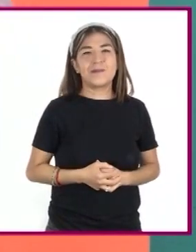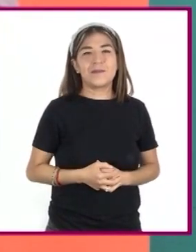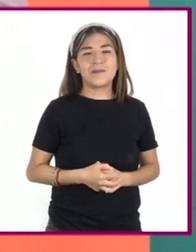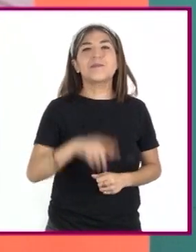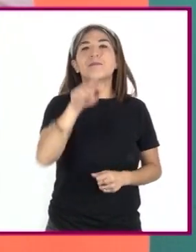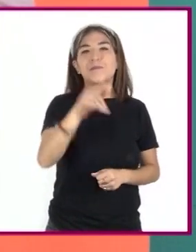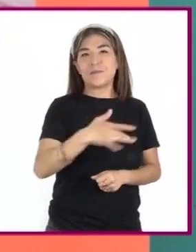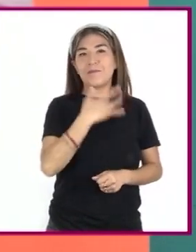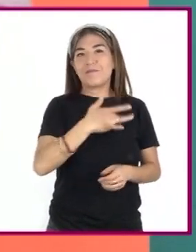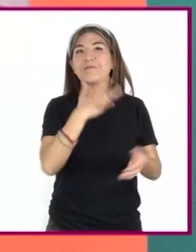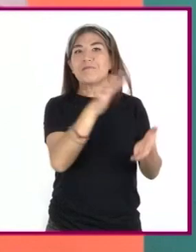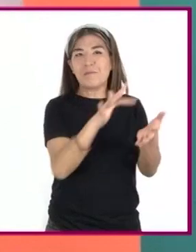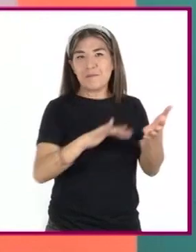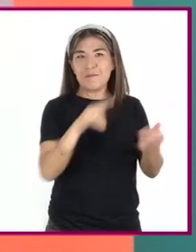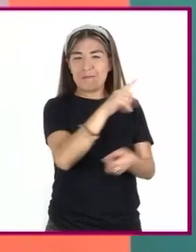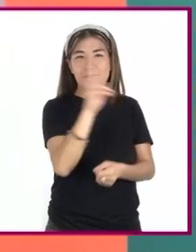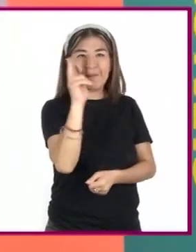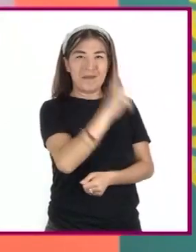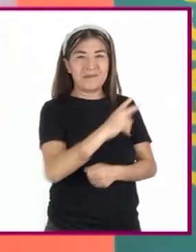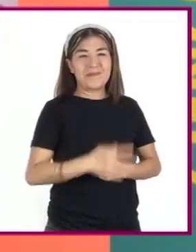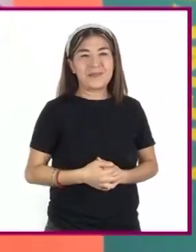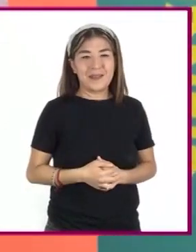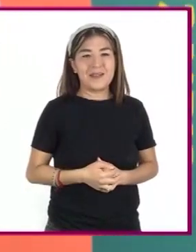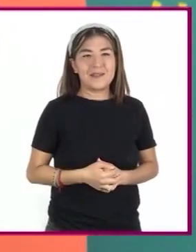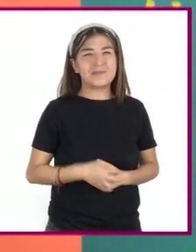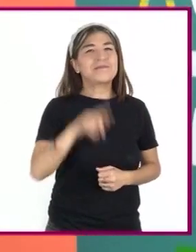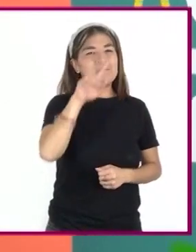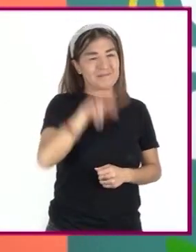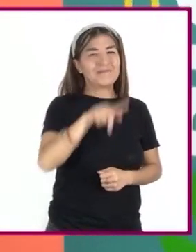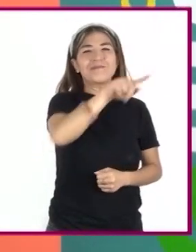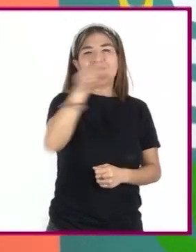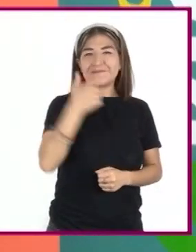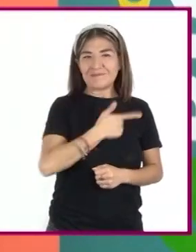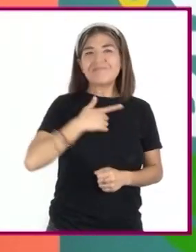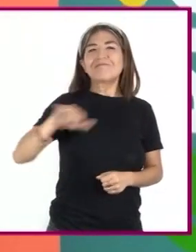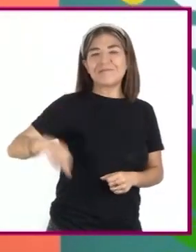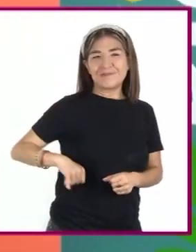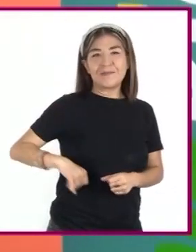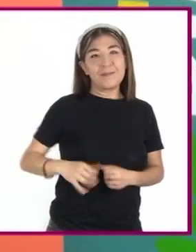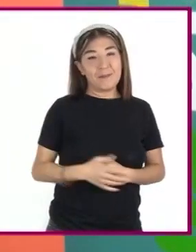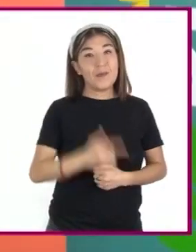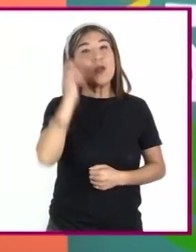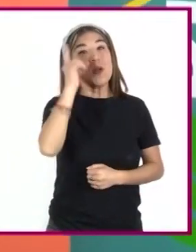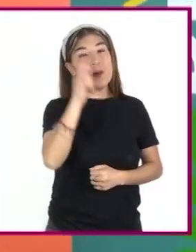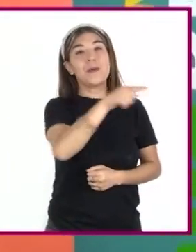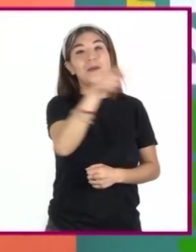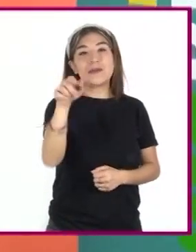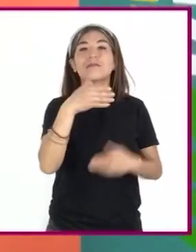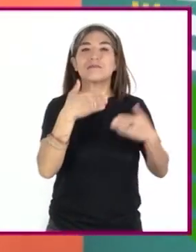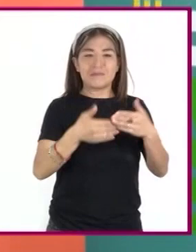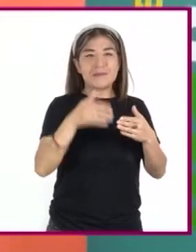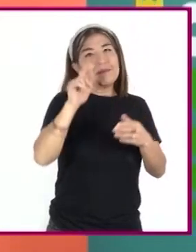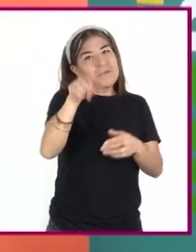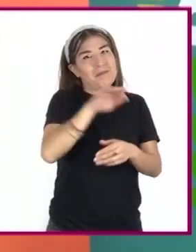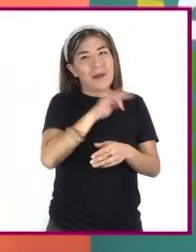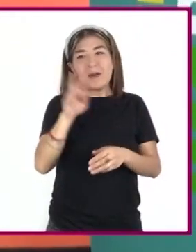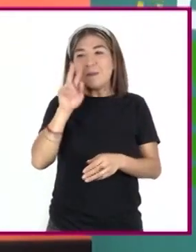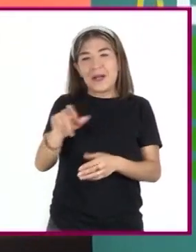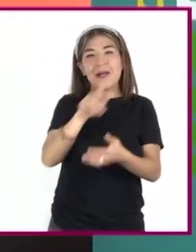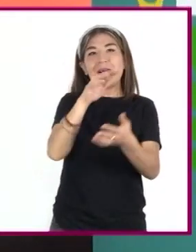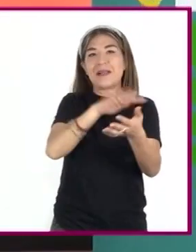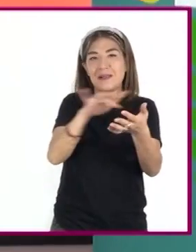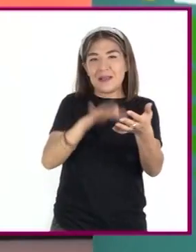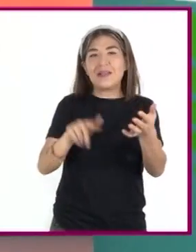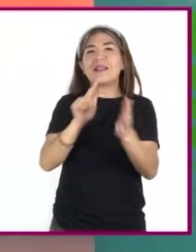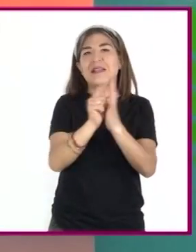¿Qué les pareció la lectura? Seguramente interesante. Esperamos puedan leer el libro, ya que es una